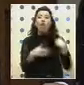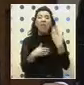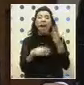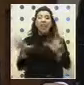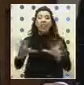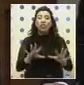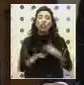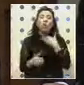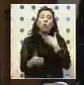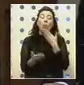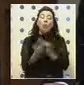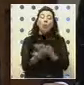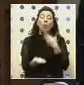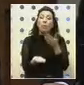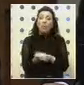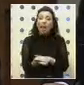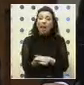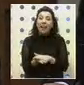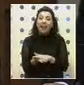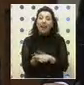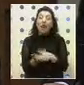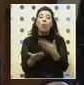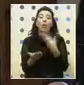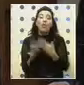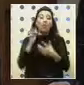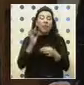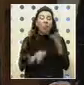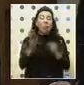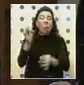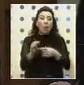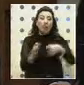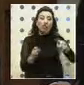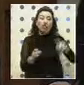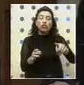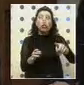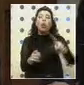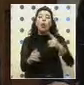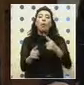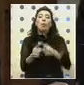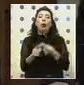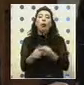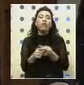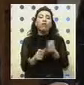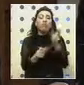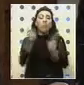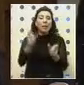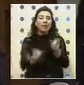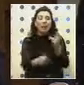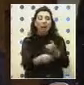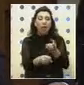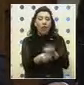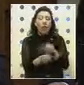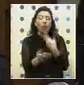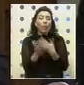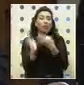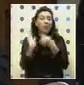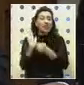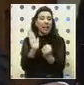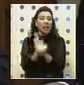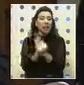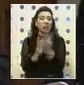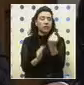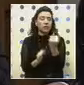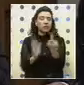haya condenado por hechos ilícitos ocurridos en contra de las personas y adultos mayores, en los términos que prescribe el artículo